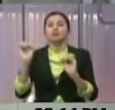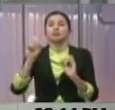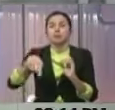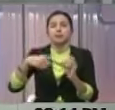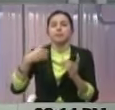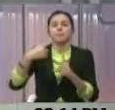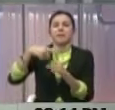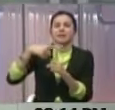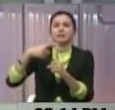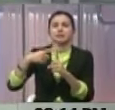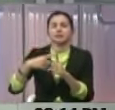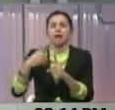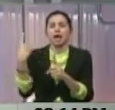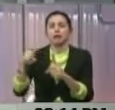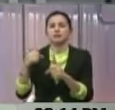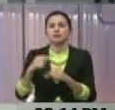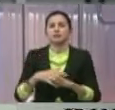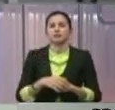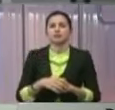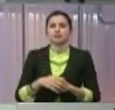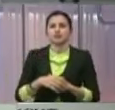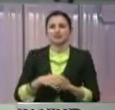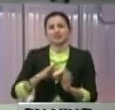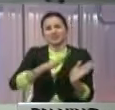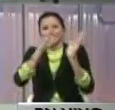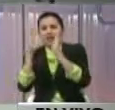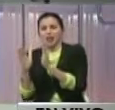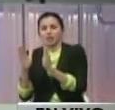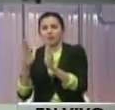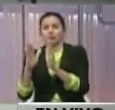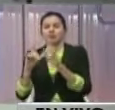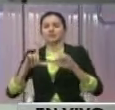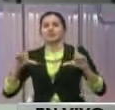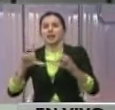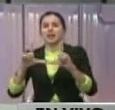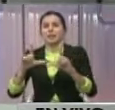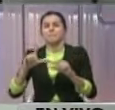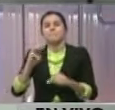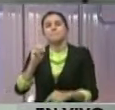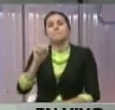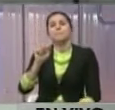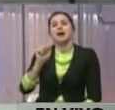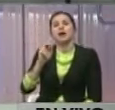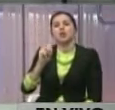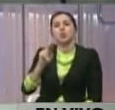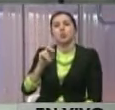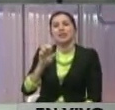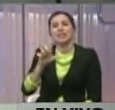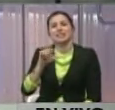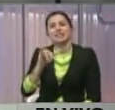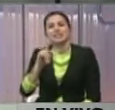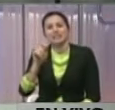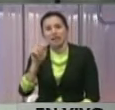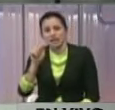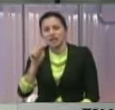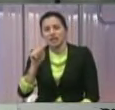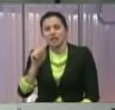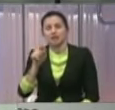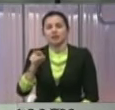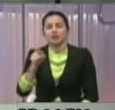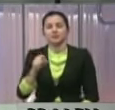aulas tratemos nosotros la parte de el Manolita Sáenz, donde está nuestra sede directiva, lo que llaman la rectoría, donde